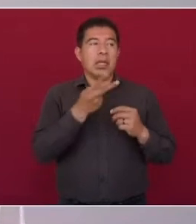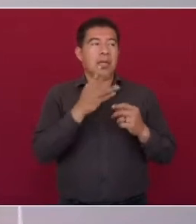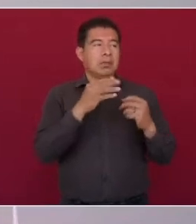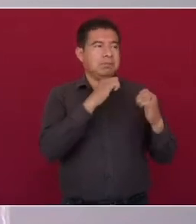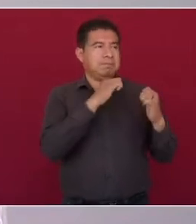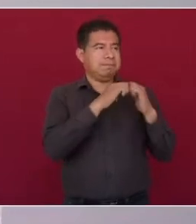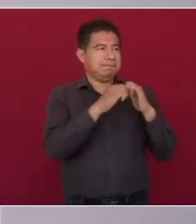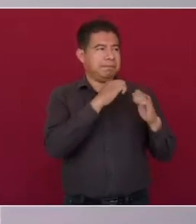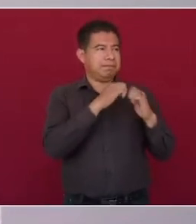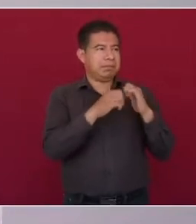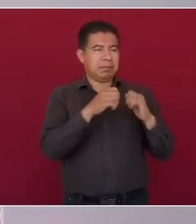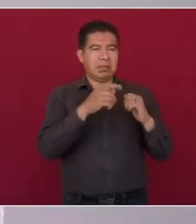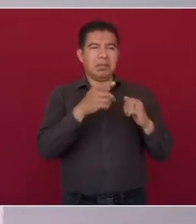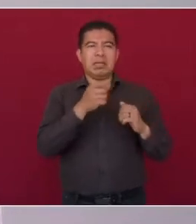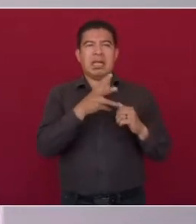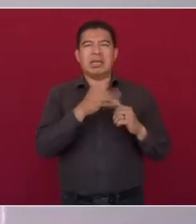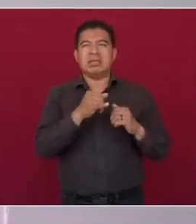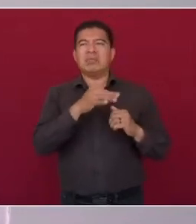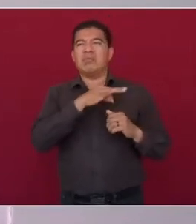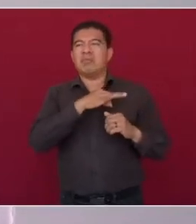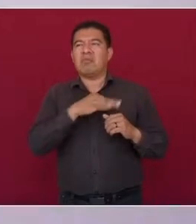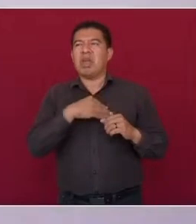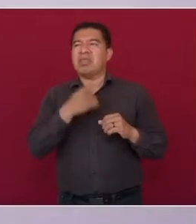de todo lo que se les ocurra,